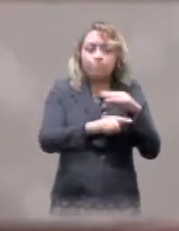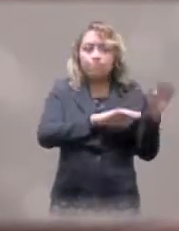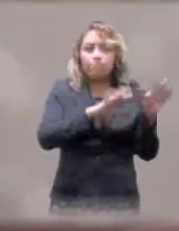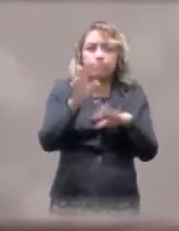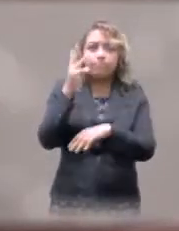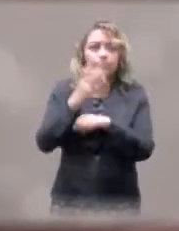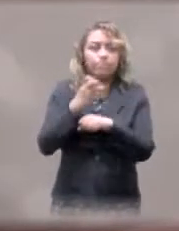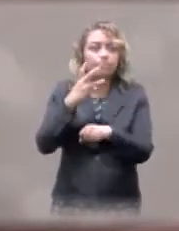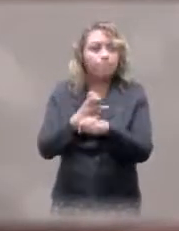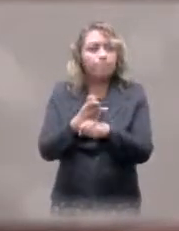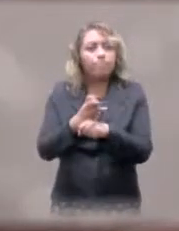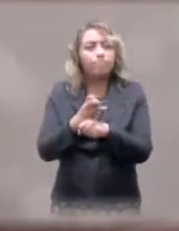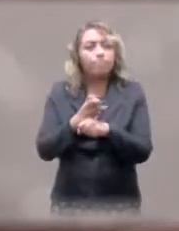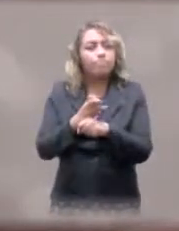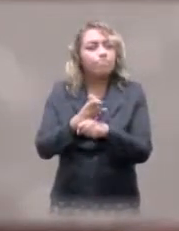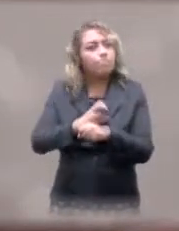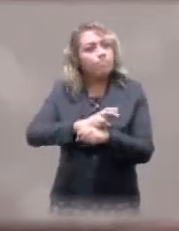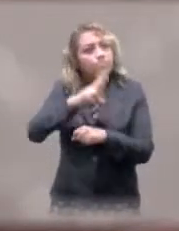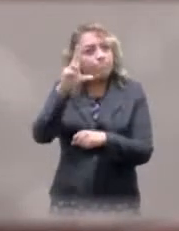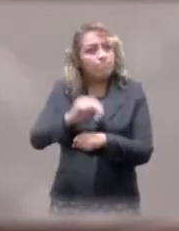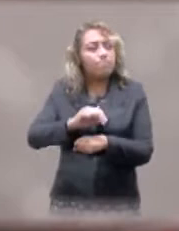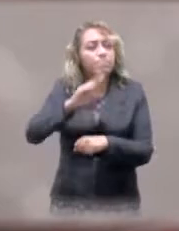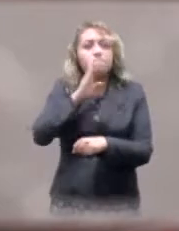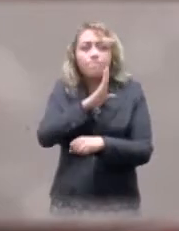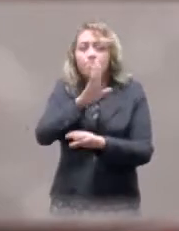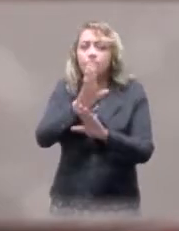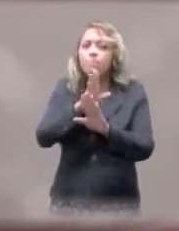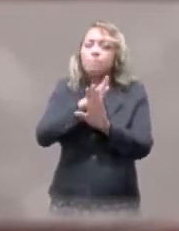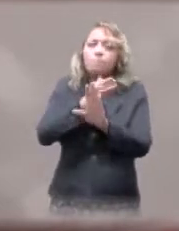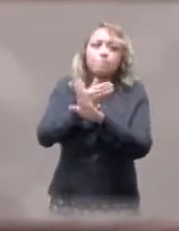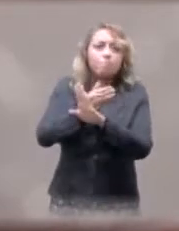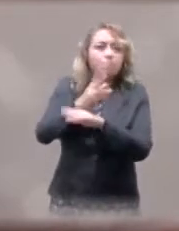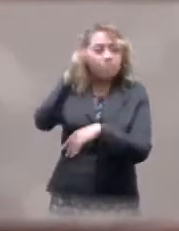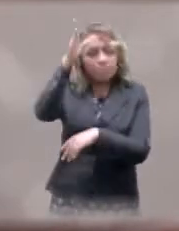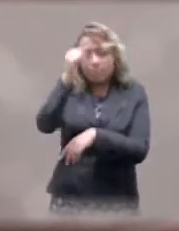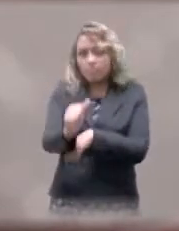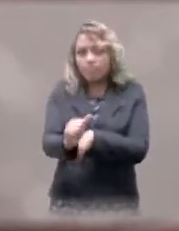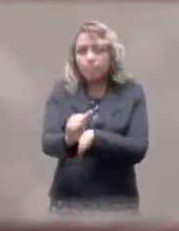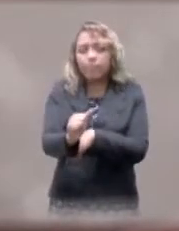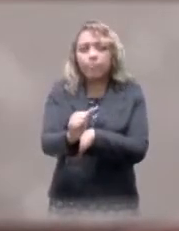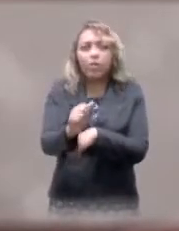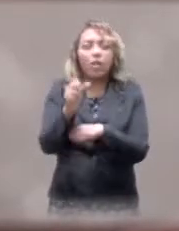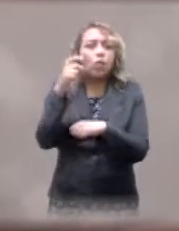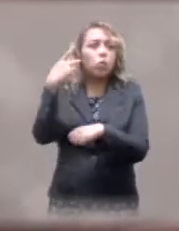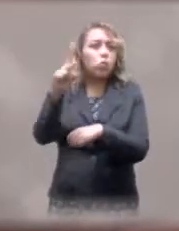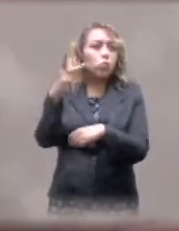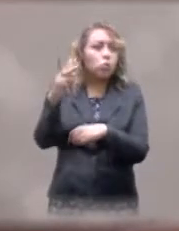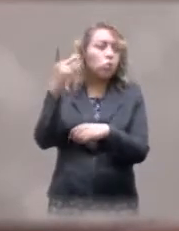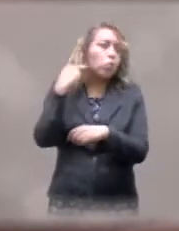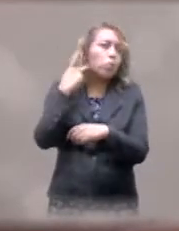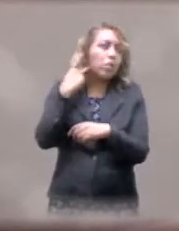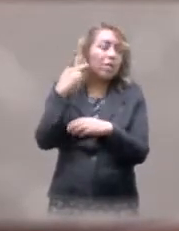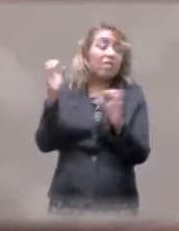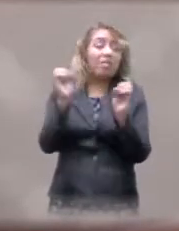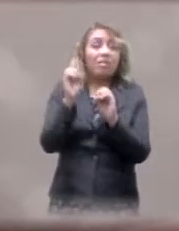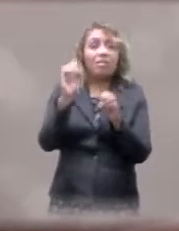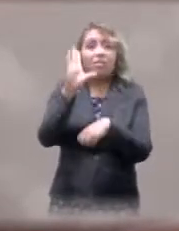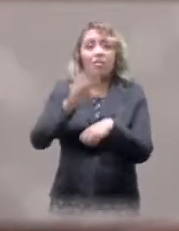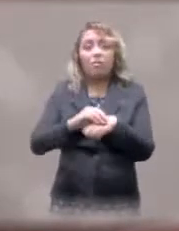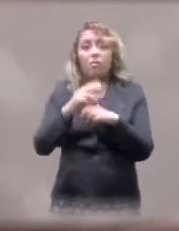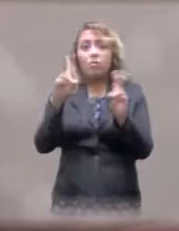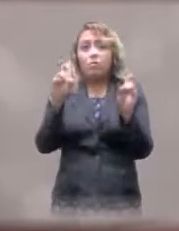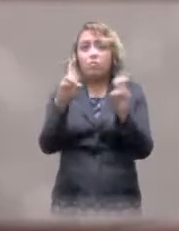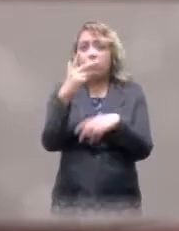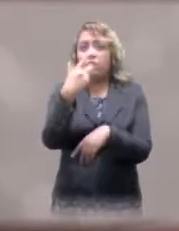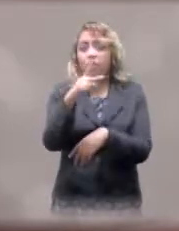Tercero, condenamos y rechazamos enérgicamente la política migratoria de cero tolerancia y